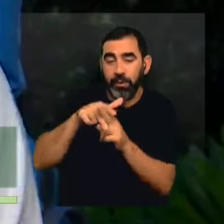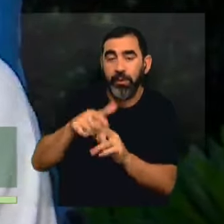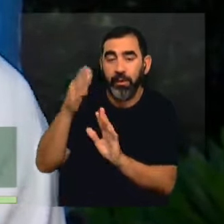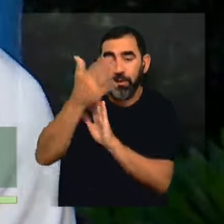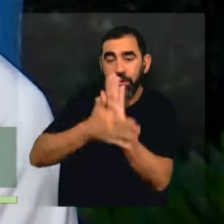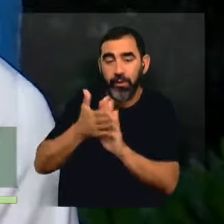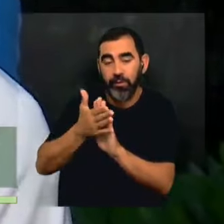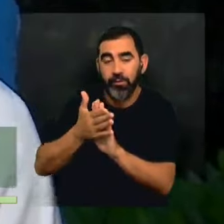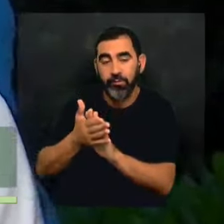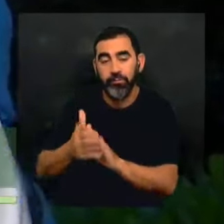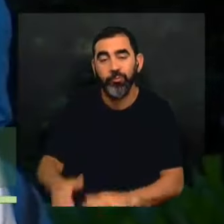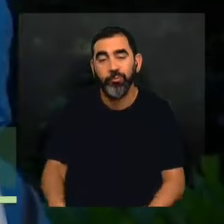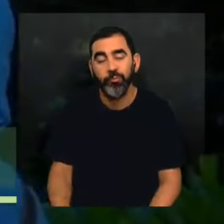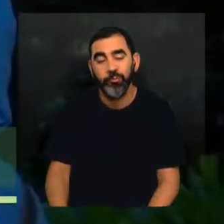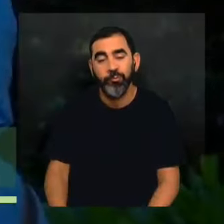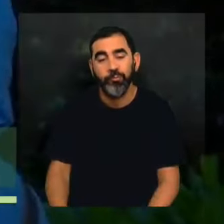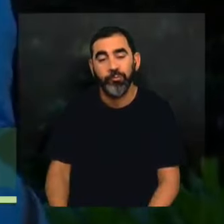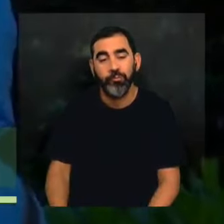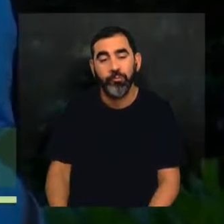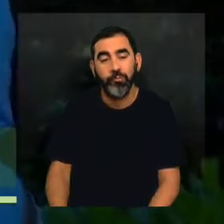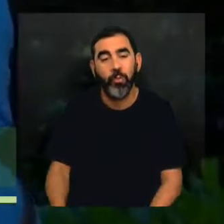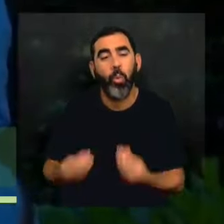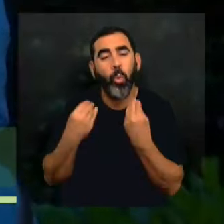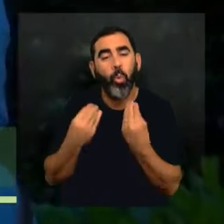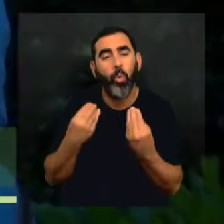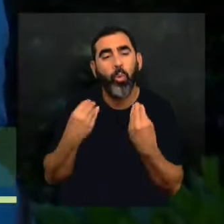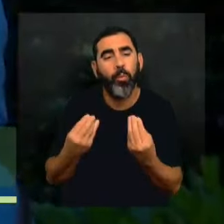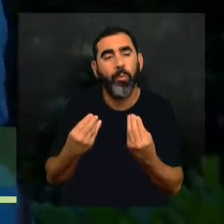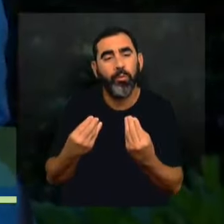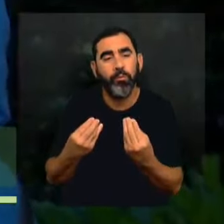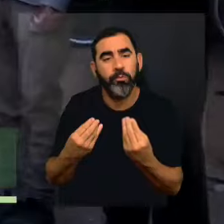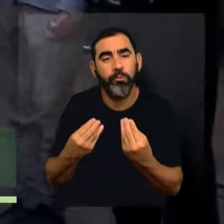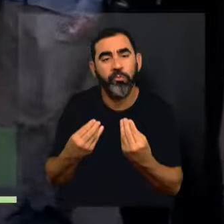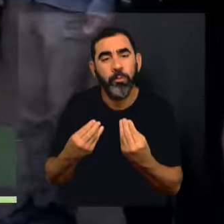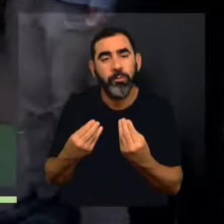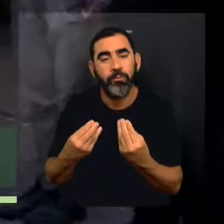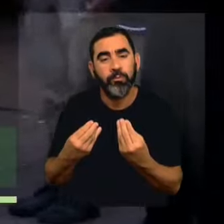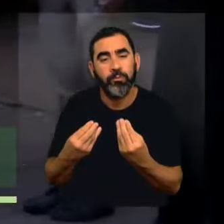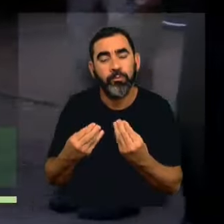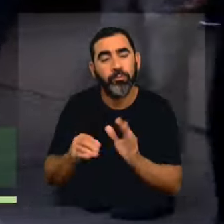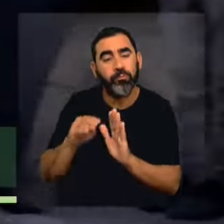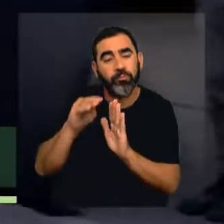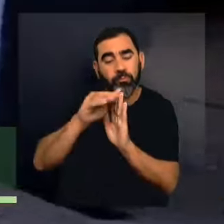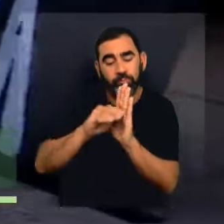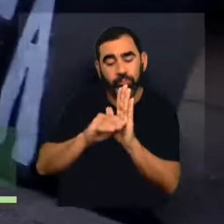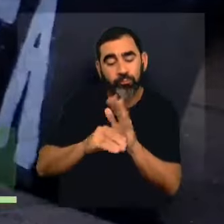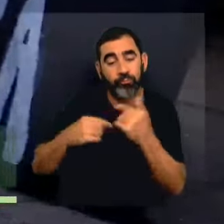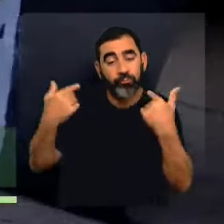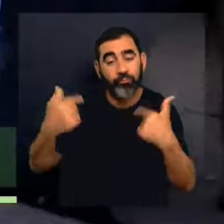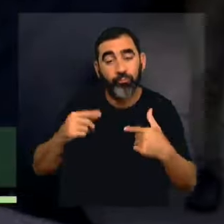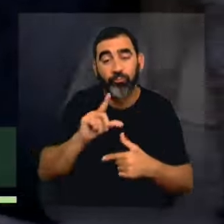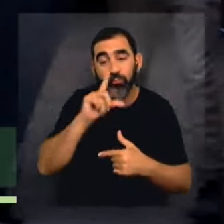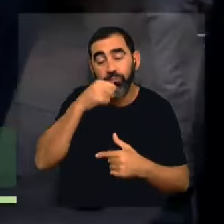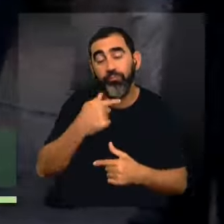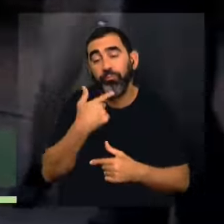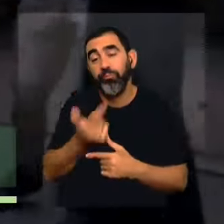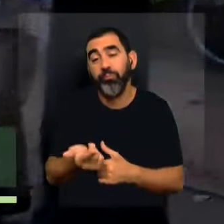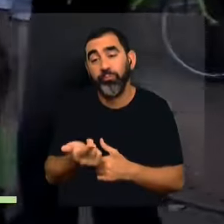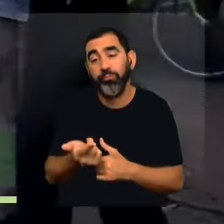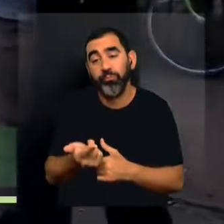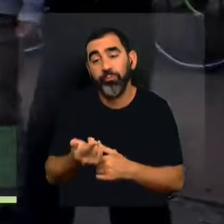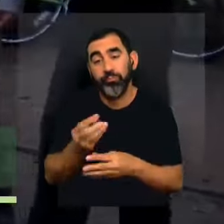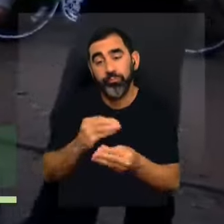Uruguay bien cómo observan en particular las disposiciones que ha hecho la intendencia de Montevideo por ejemplo